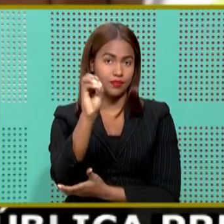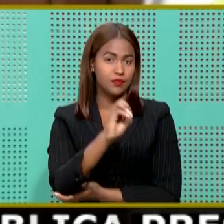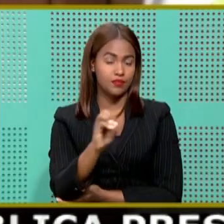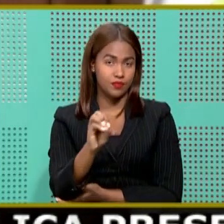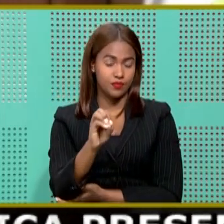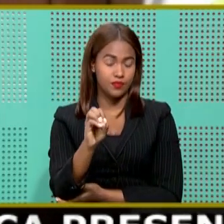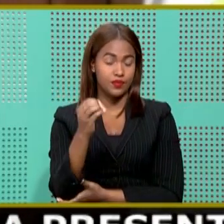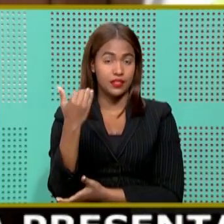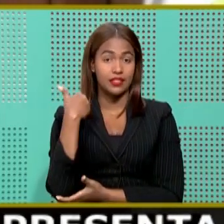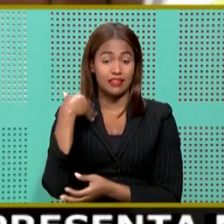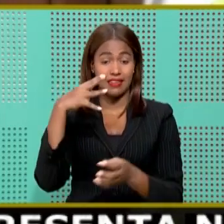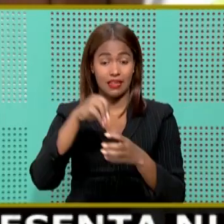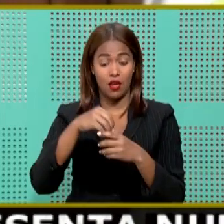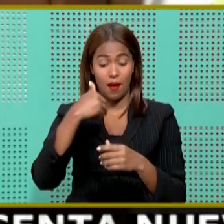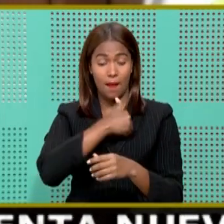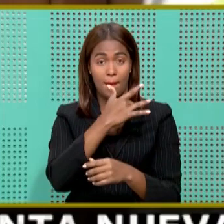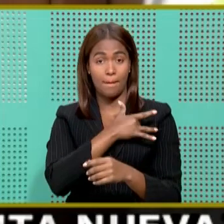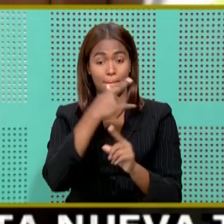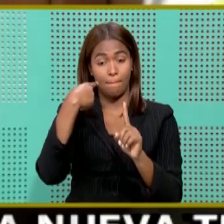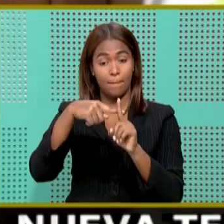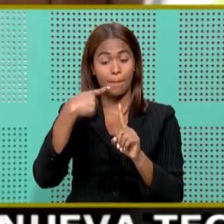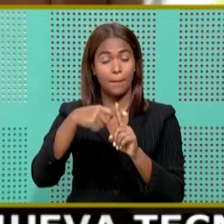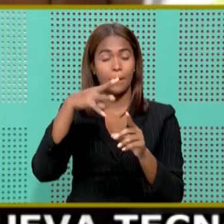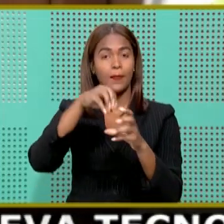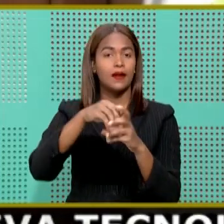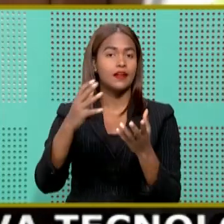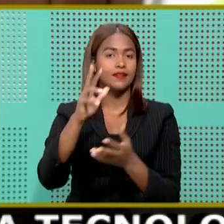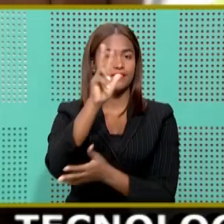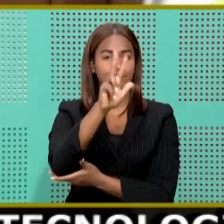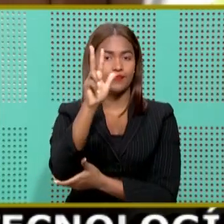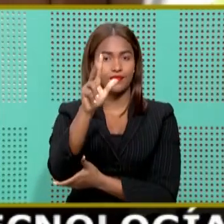1.66%, con una positividad de